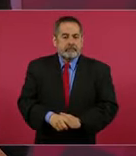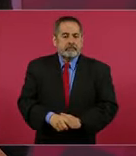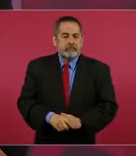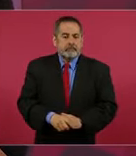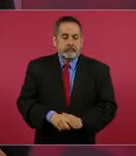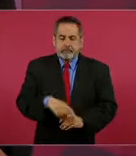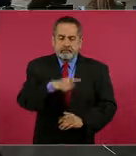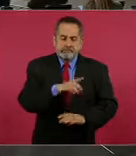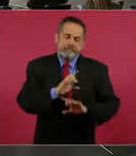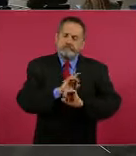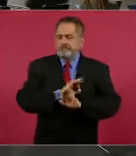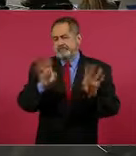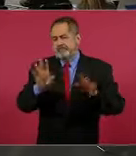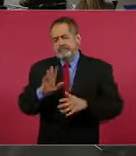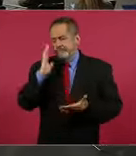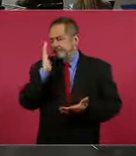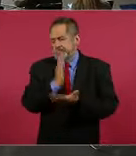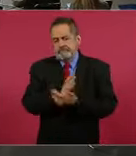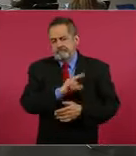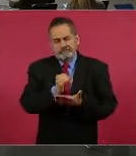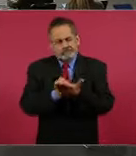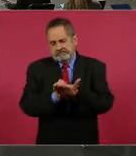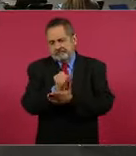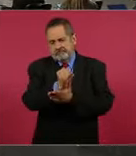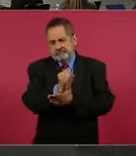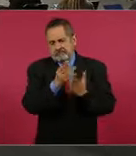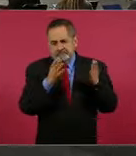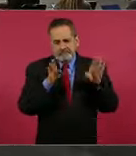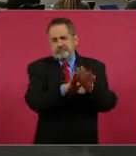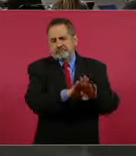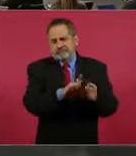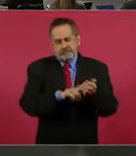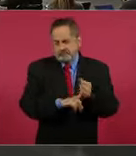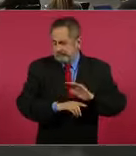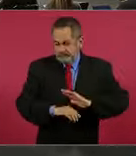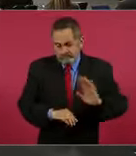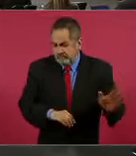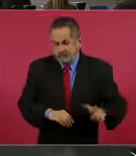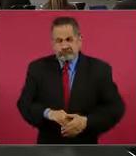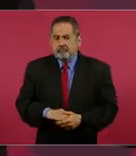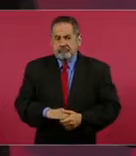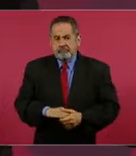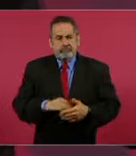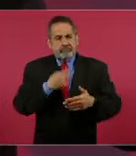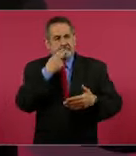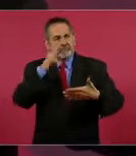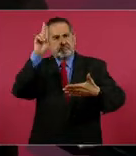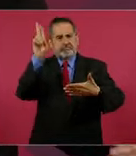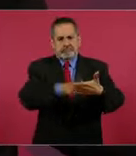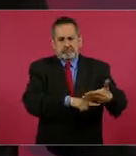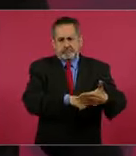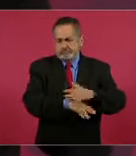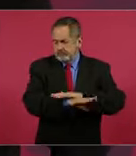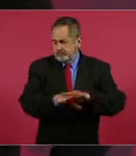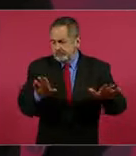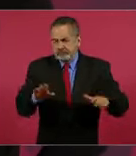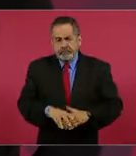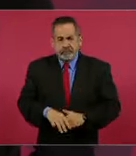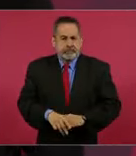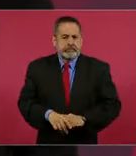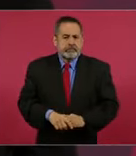y ahí fue, pues, ya definitivo el que se clausurara